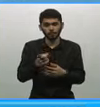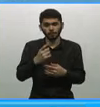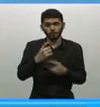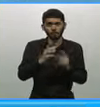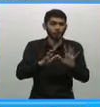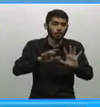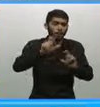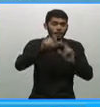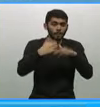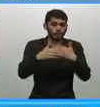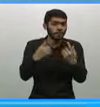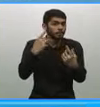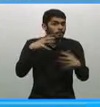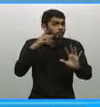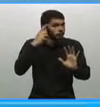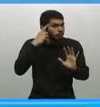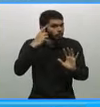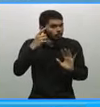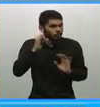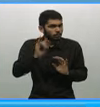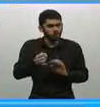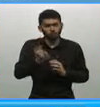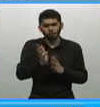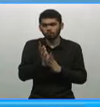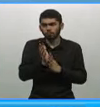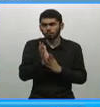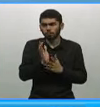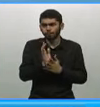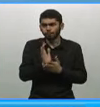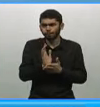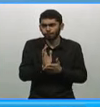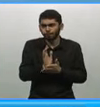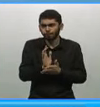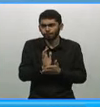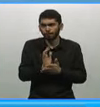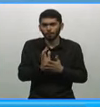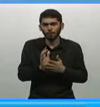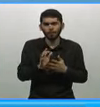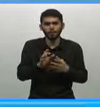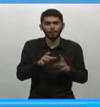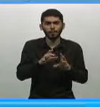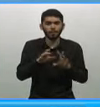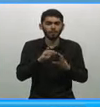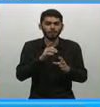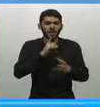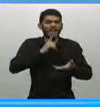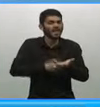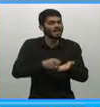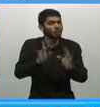a lo mejor lo piensa, a lo mejor no, pero es alguna manera de acercarlo a tomar una decisión difícil.